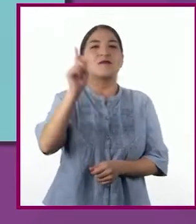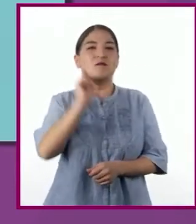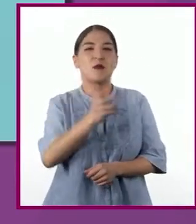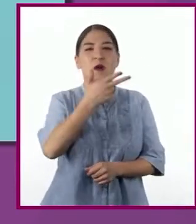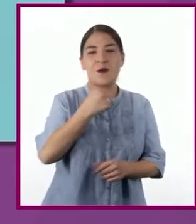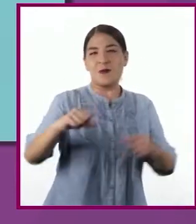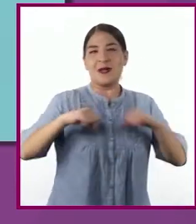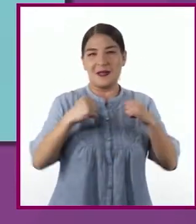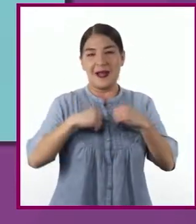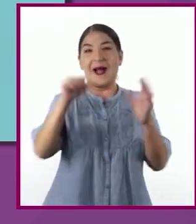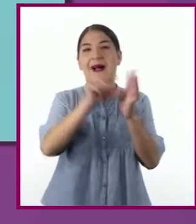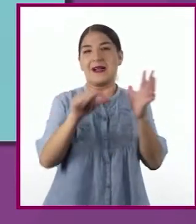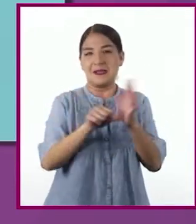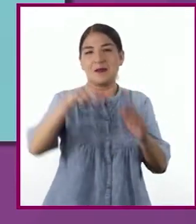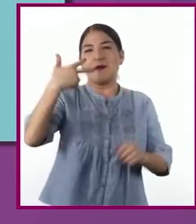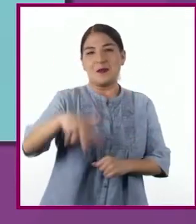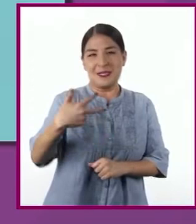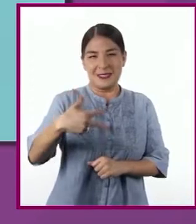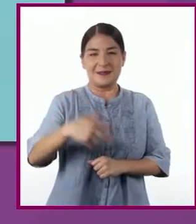el artículo 13.